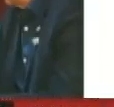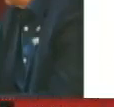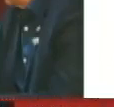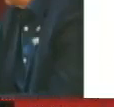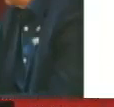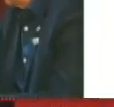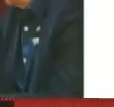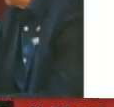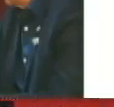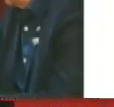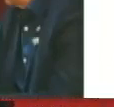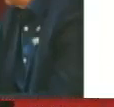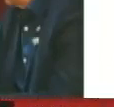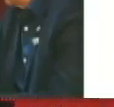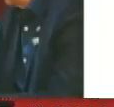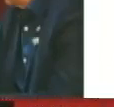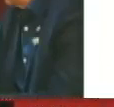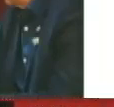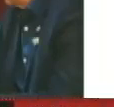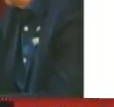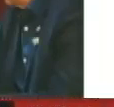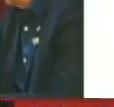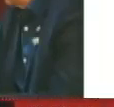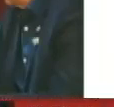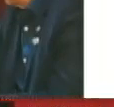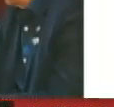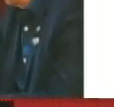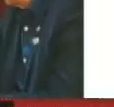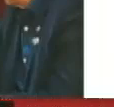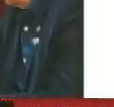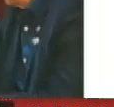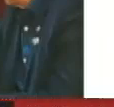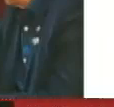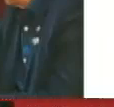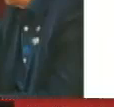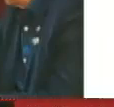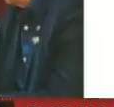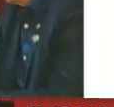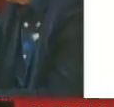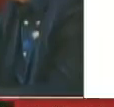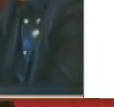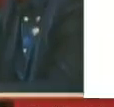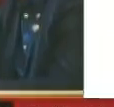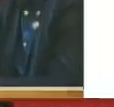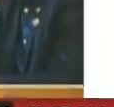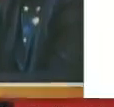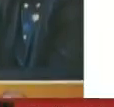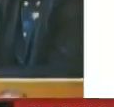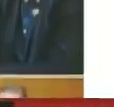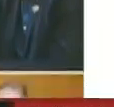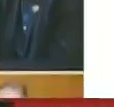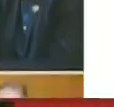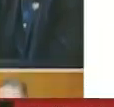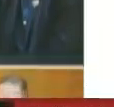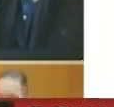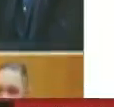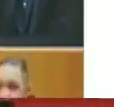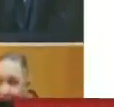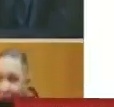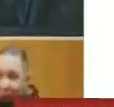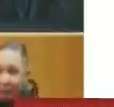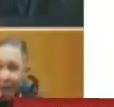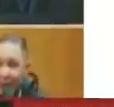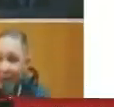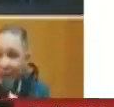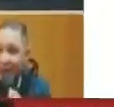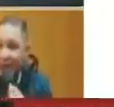partidos políticos y representantes de la legislatura del 2016 al 2021 en el despojo y robo de la empresa venezolana Citgo, y allí el diputado